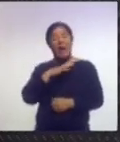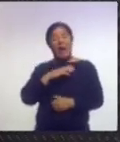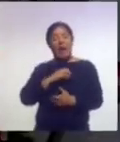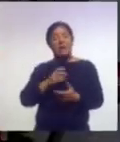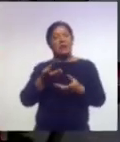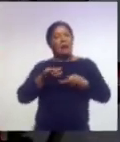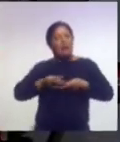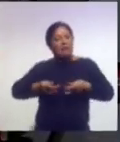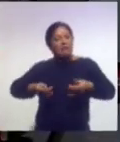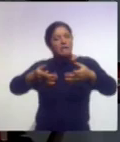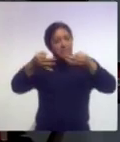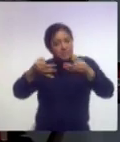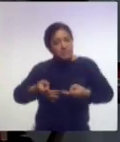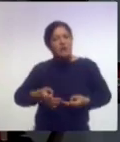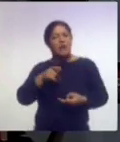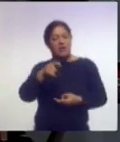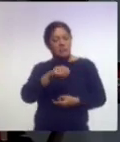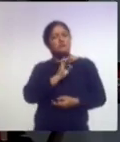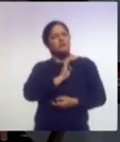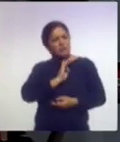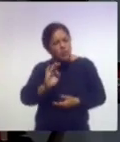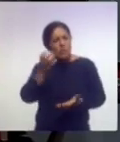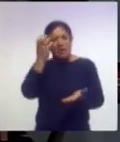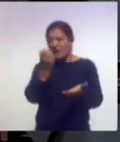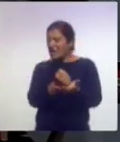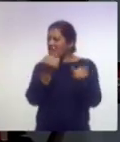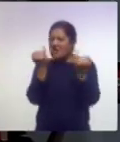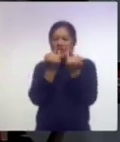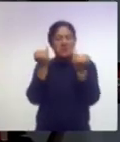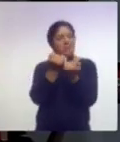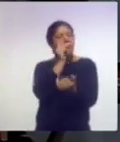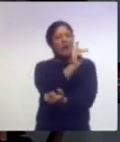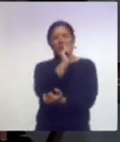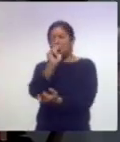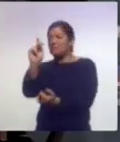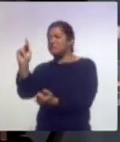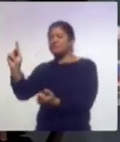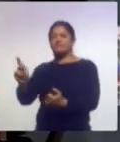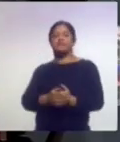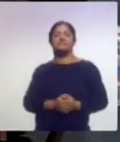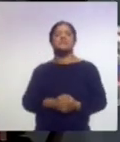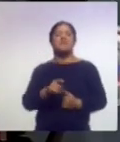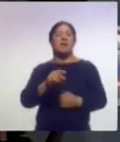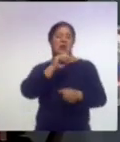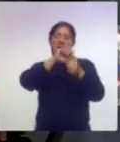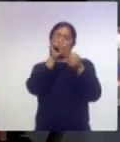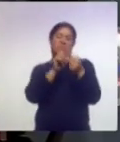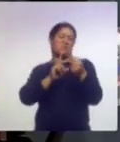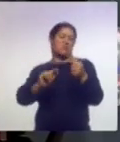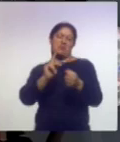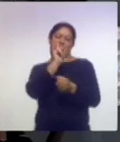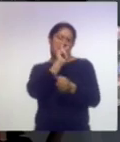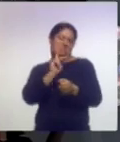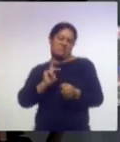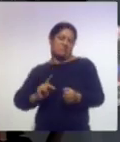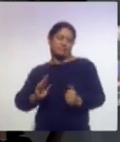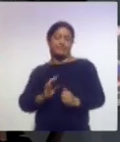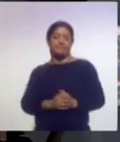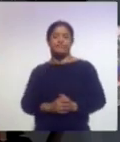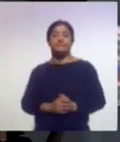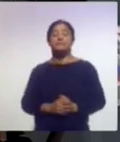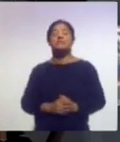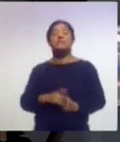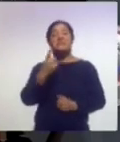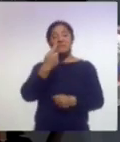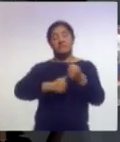y tienen la misma posibilidad de ganar que cualquier otro trabajo registrado de la República Mexicana. Claro. El año pasado el estado